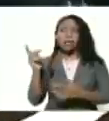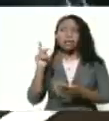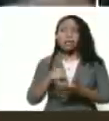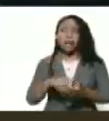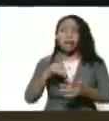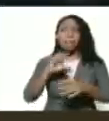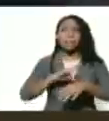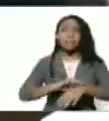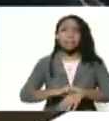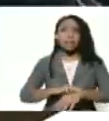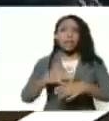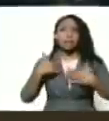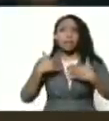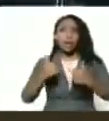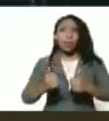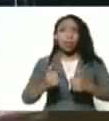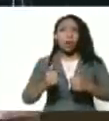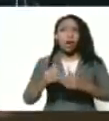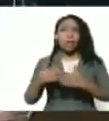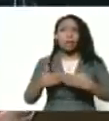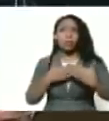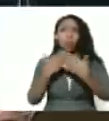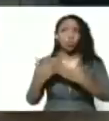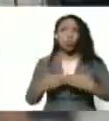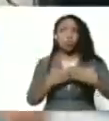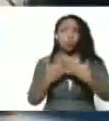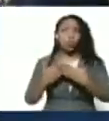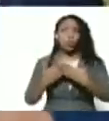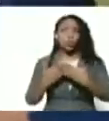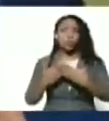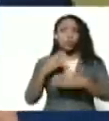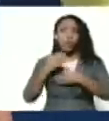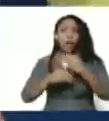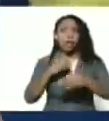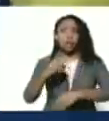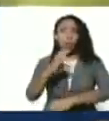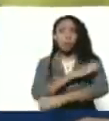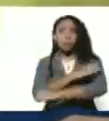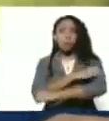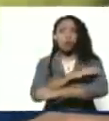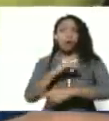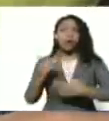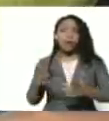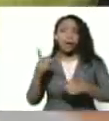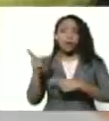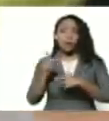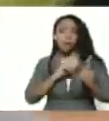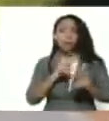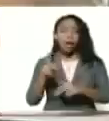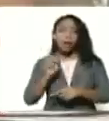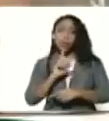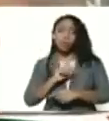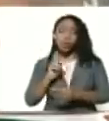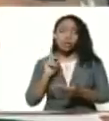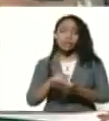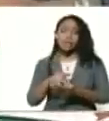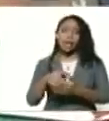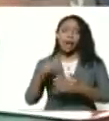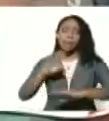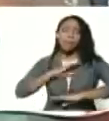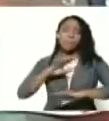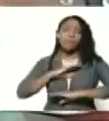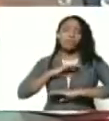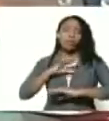llegue la salud, que le llegue el estudio? ¿Qué daño le hace eso a un opositor? Bueno, que es que el plan de ellos no es que le lleguen los beneficios a la